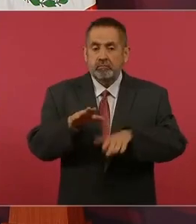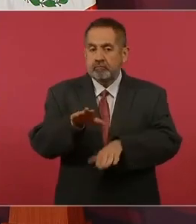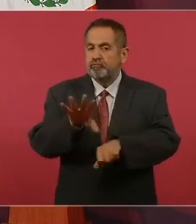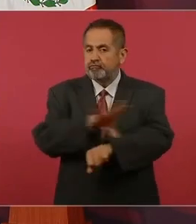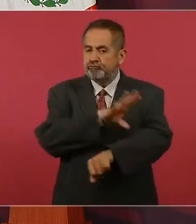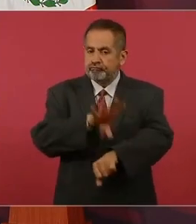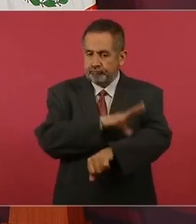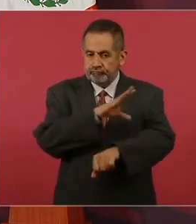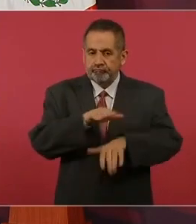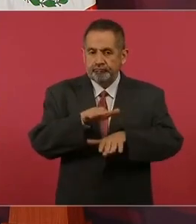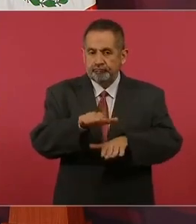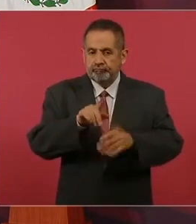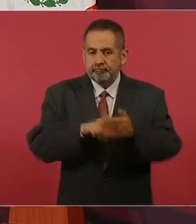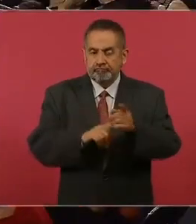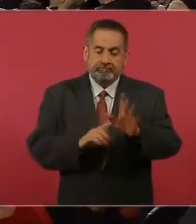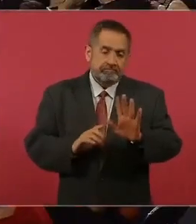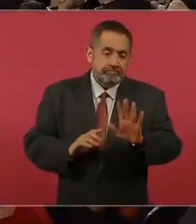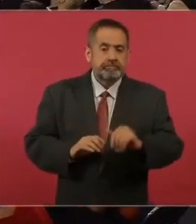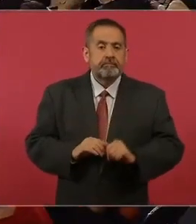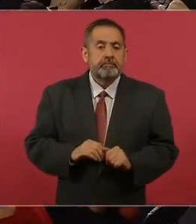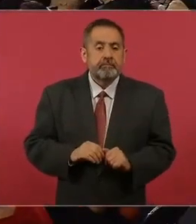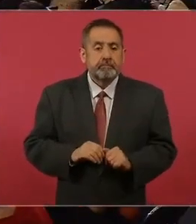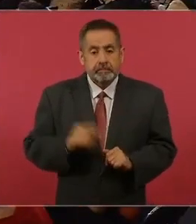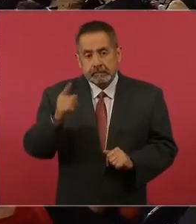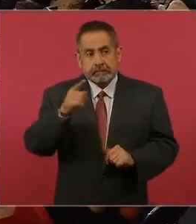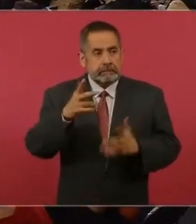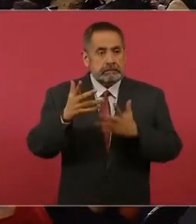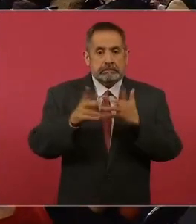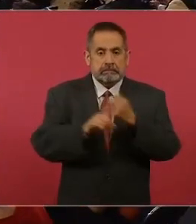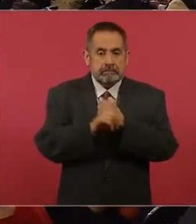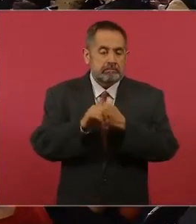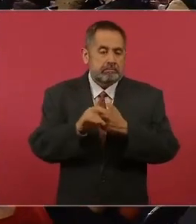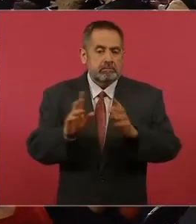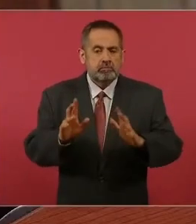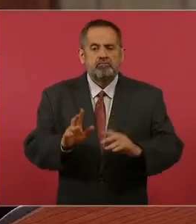energéticos y eso les impactaba mucho.